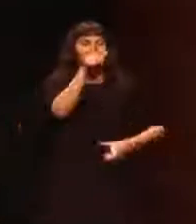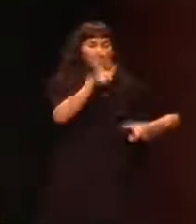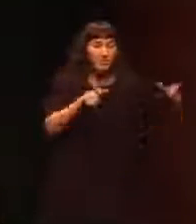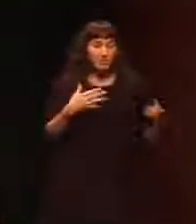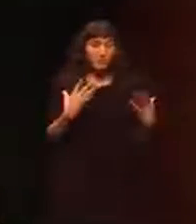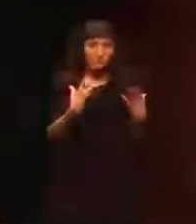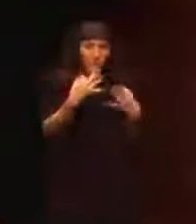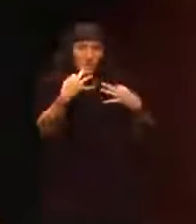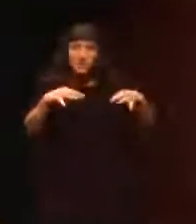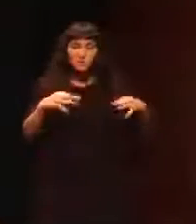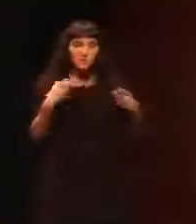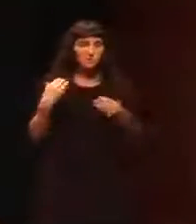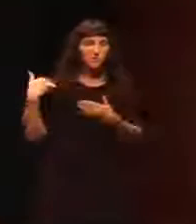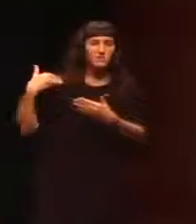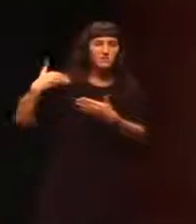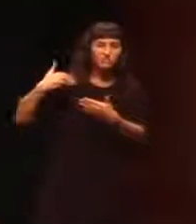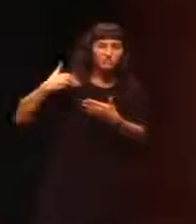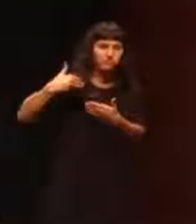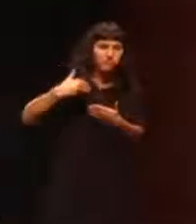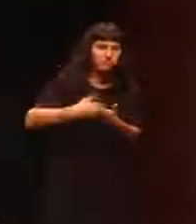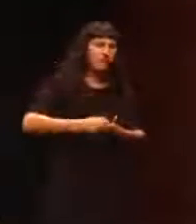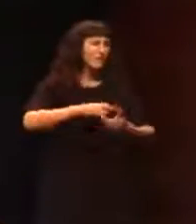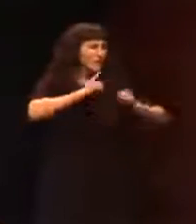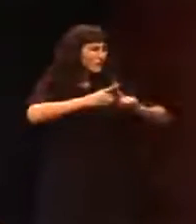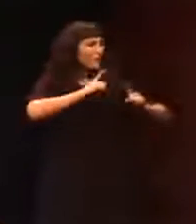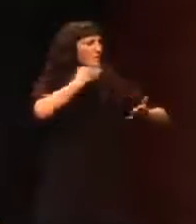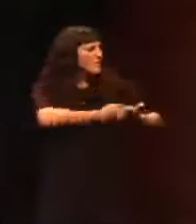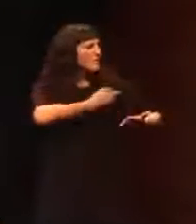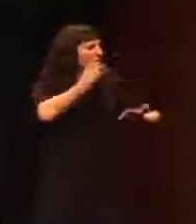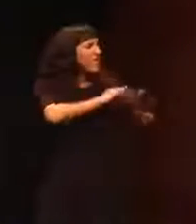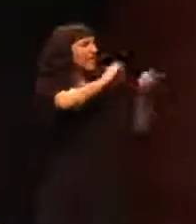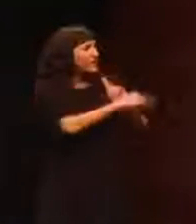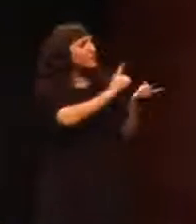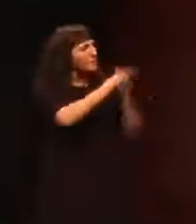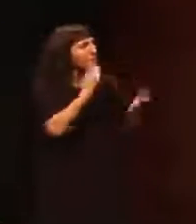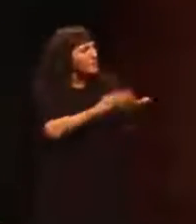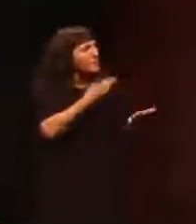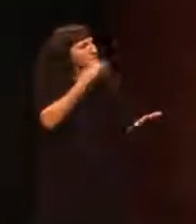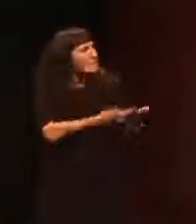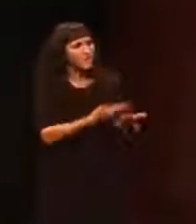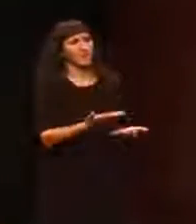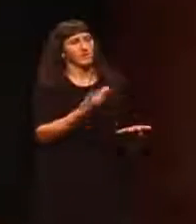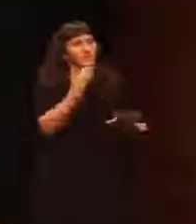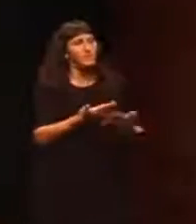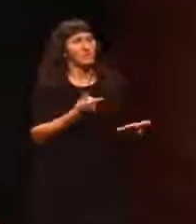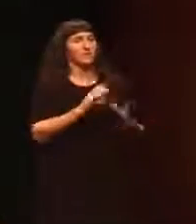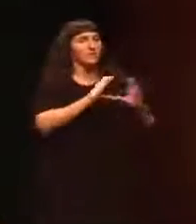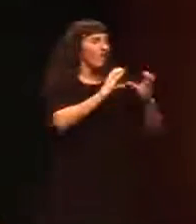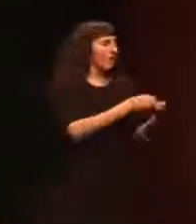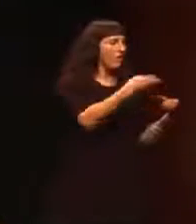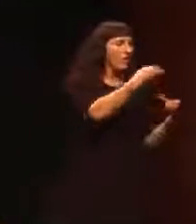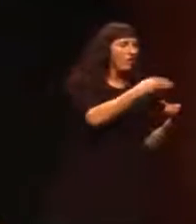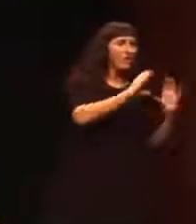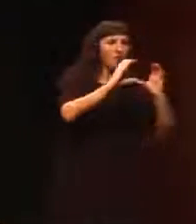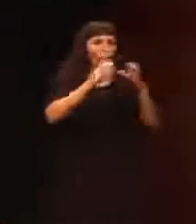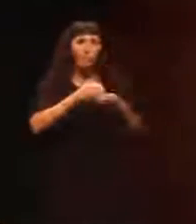gente normal que desde hace mucho tiempo les ha exigido que cambien y que hagan las cosas de otra manera. Se lo ha exigido cansándose del partido A y votando